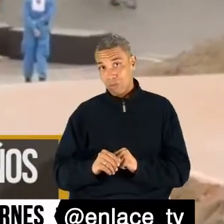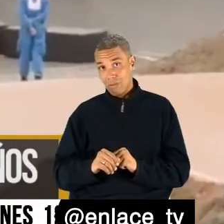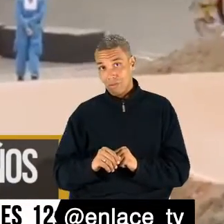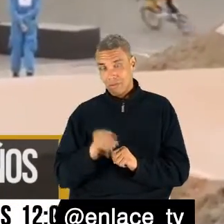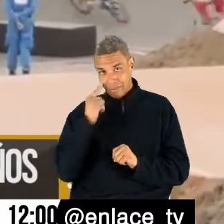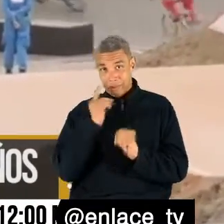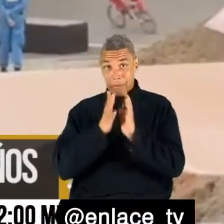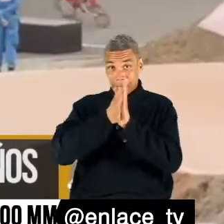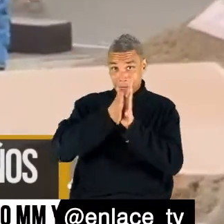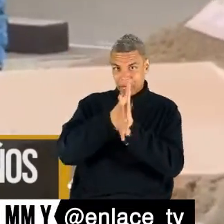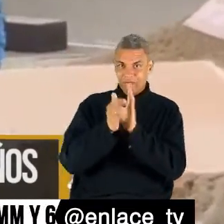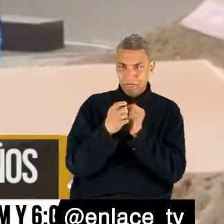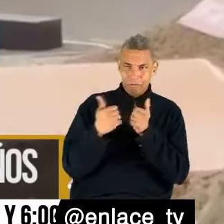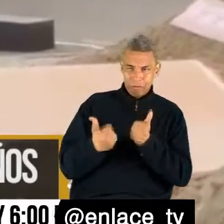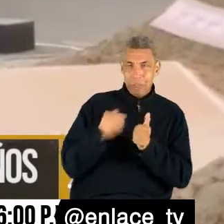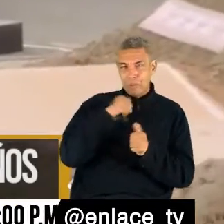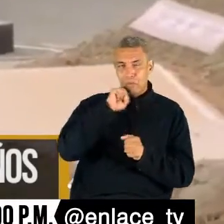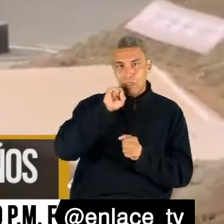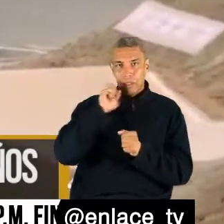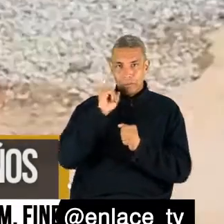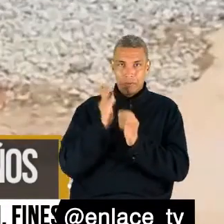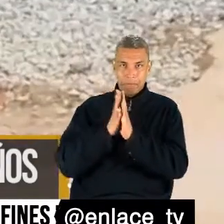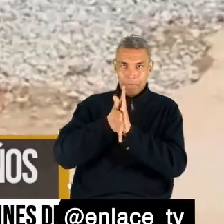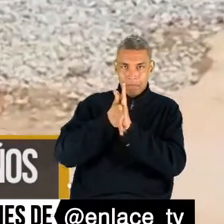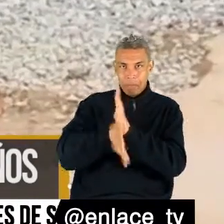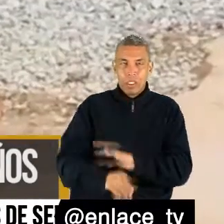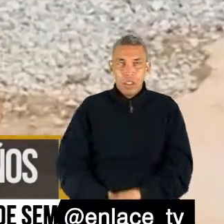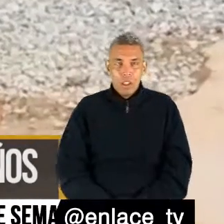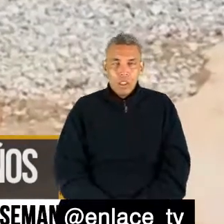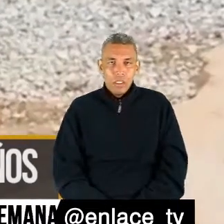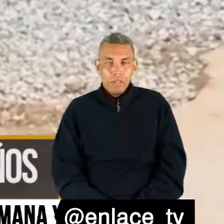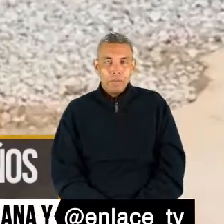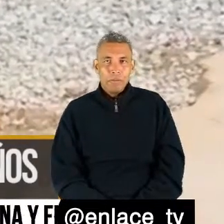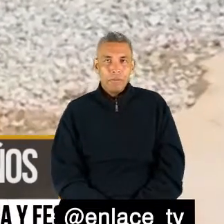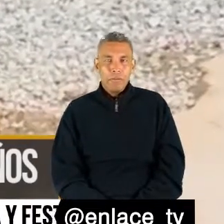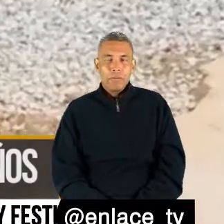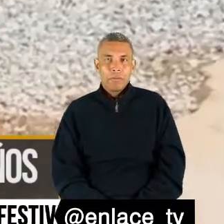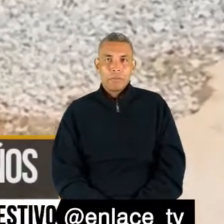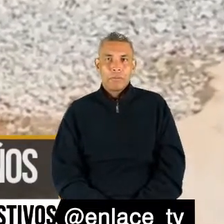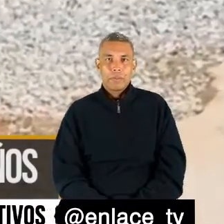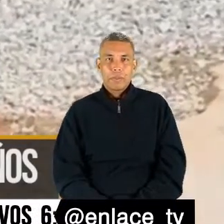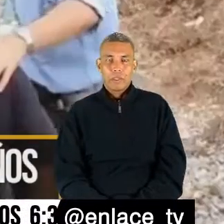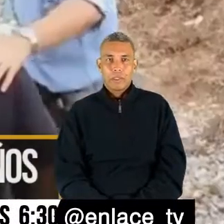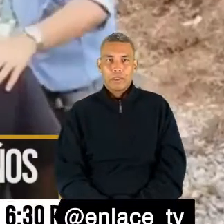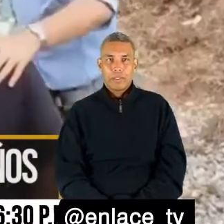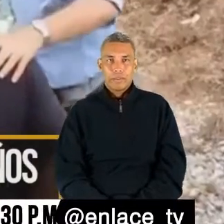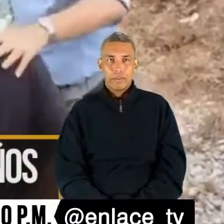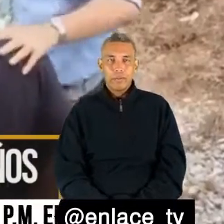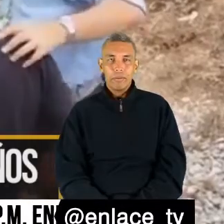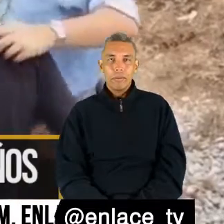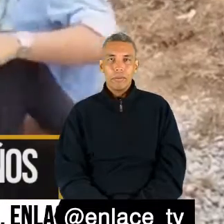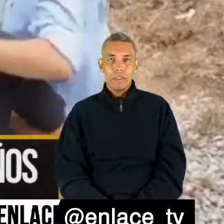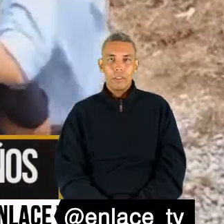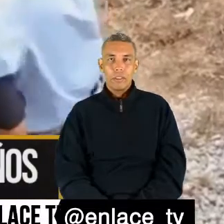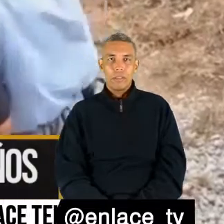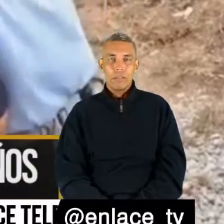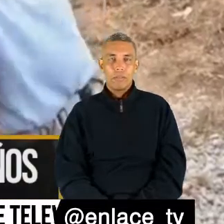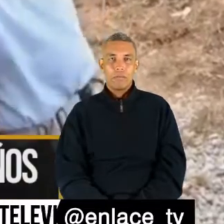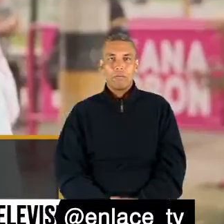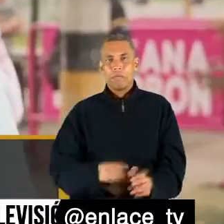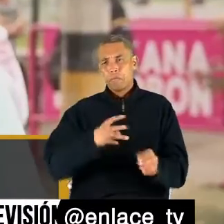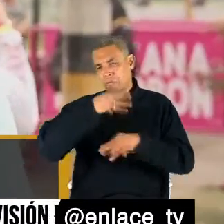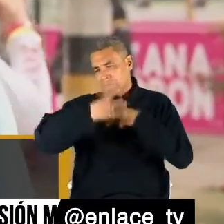en el Campeonato Mundial de BMX efectuado en Medellín del 25 al 29 de mayo. Bueno, se acaba la tercera jornada del Mundial.